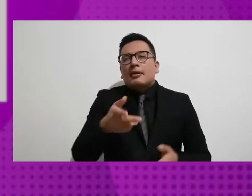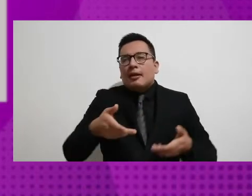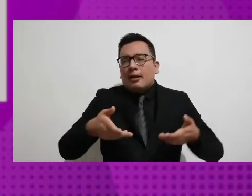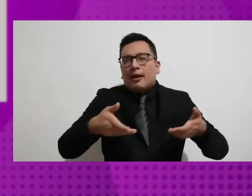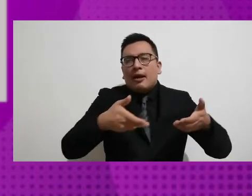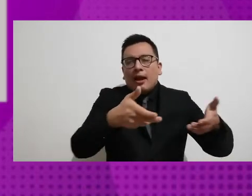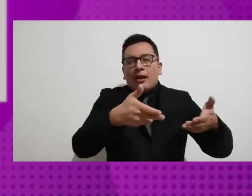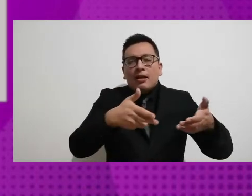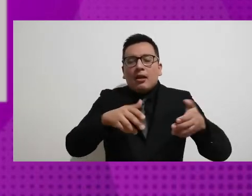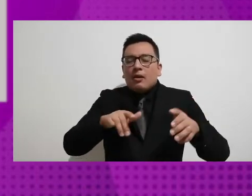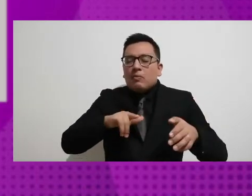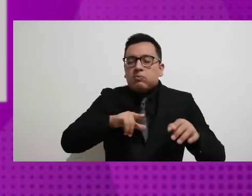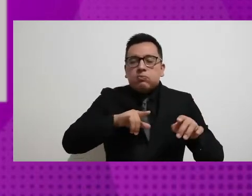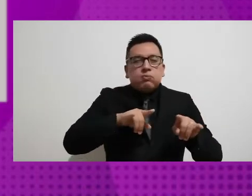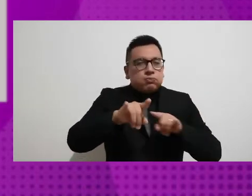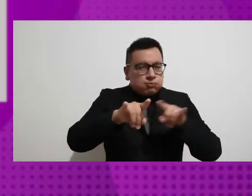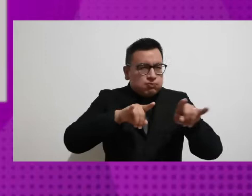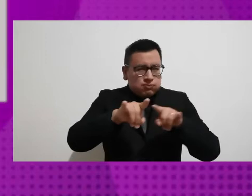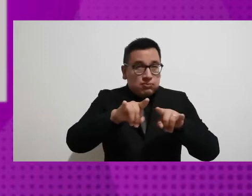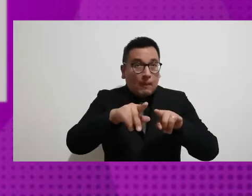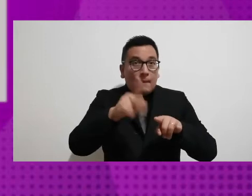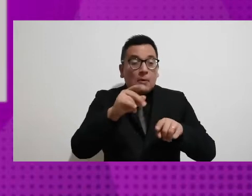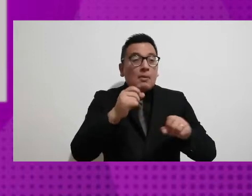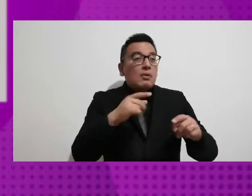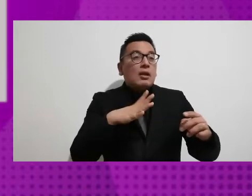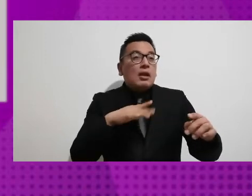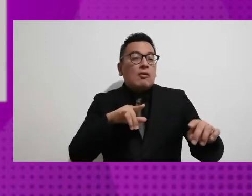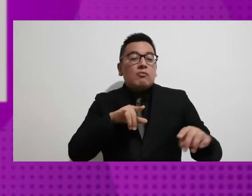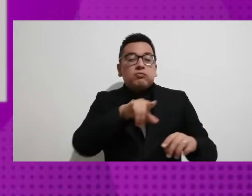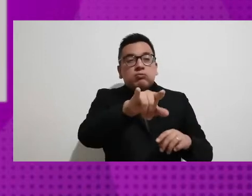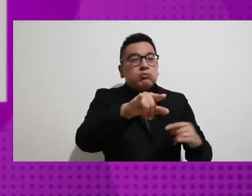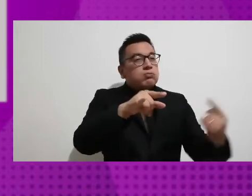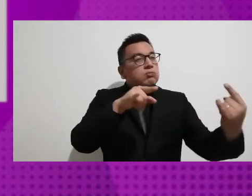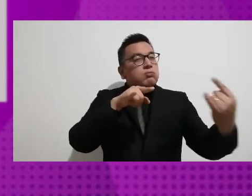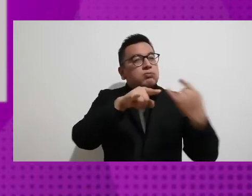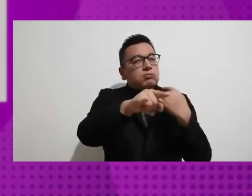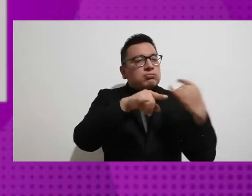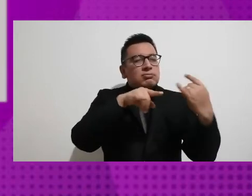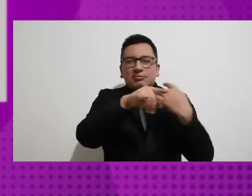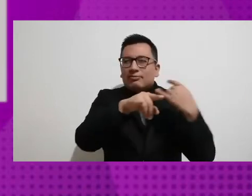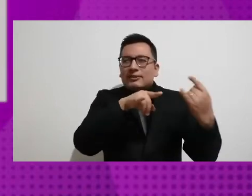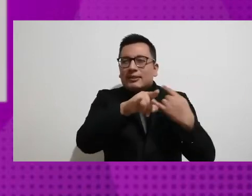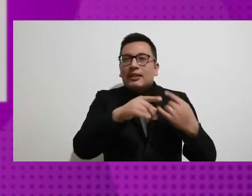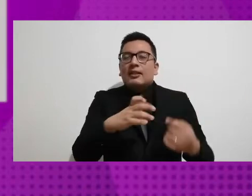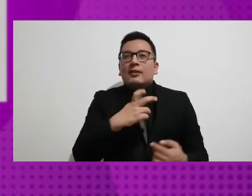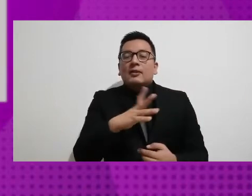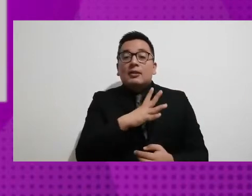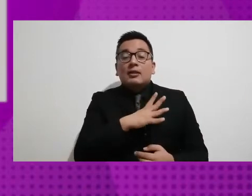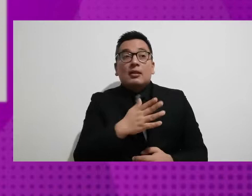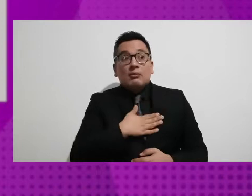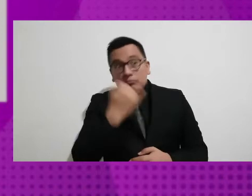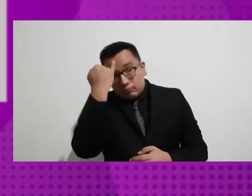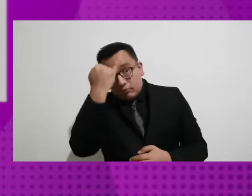lineamientos también de los estados hacia el centro, pues han fluido